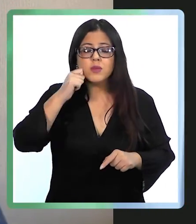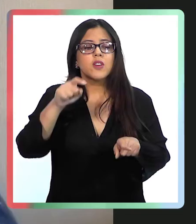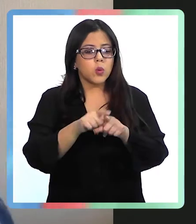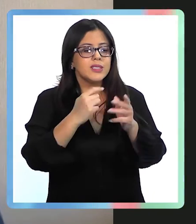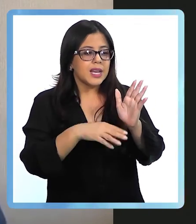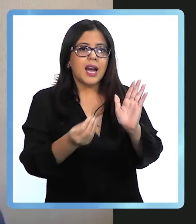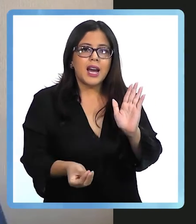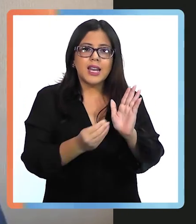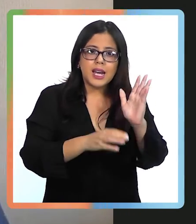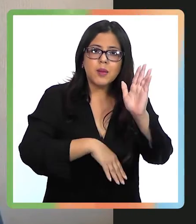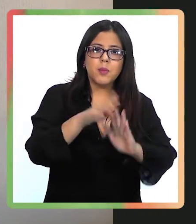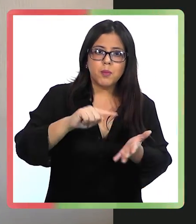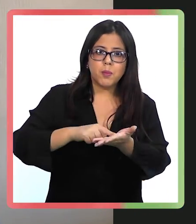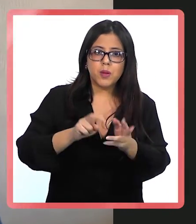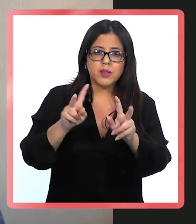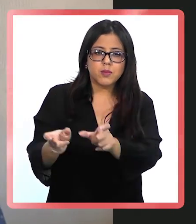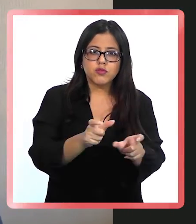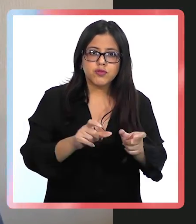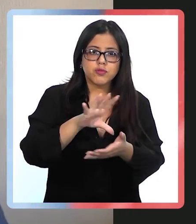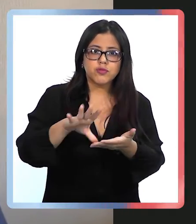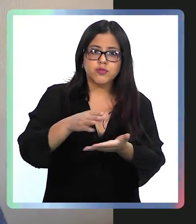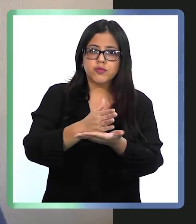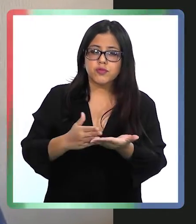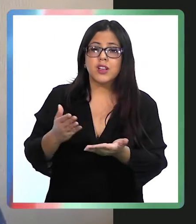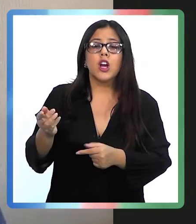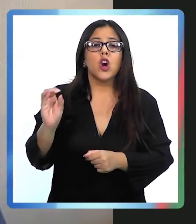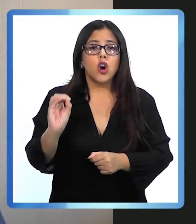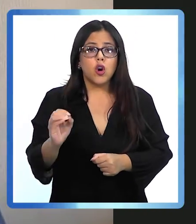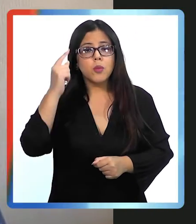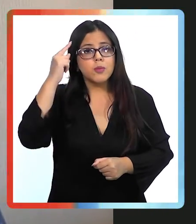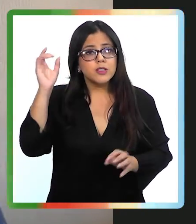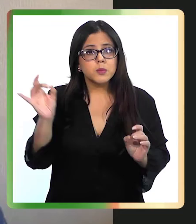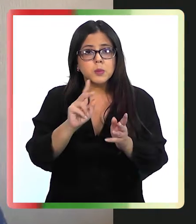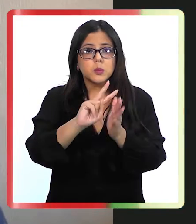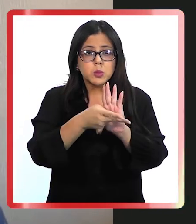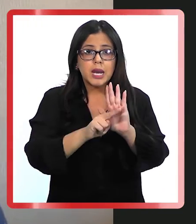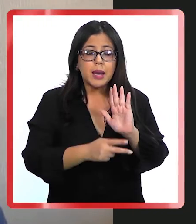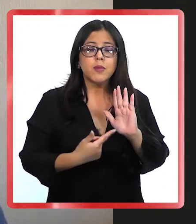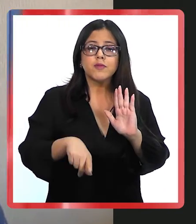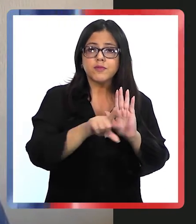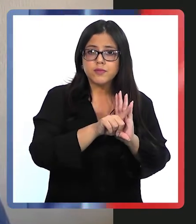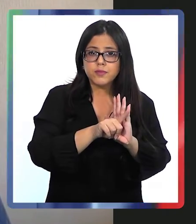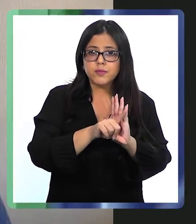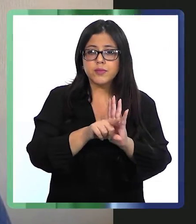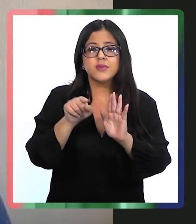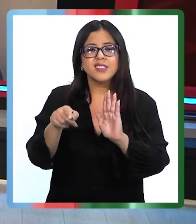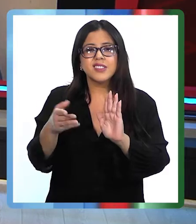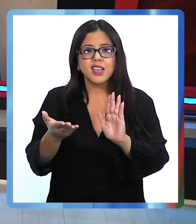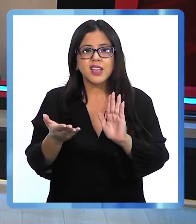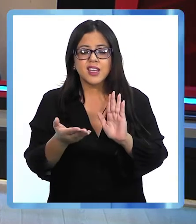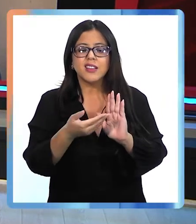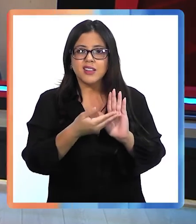en el resguardo de las fronteras. O, tal como tú le indicas, por otra parte, pensar en efectuar un cambio legislativo que